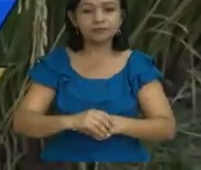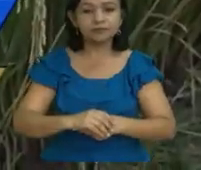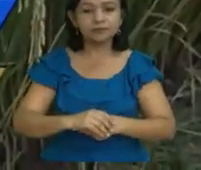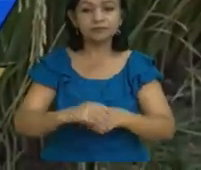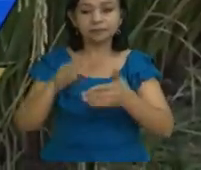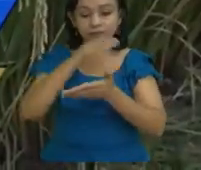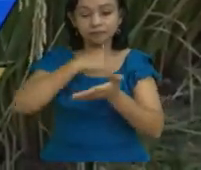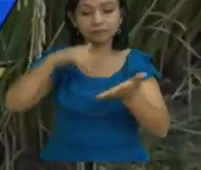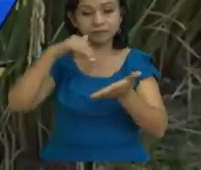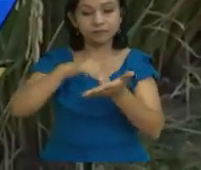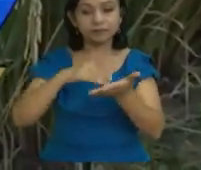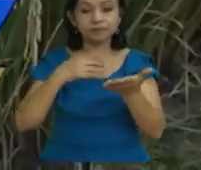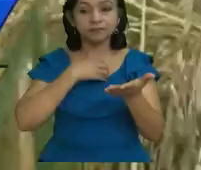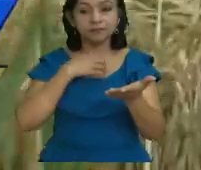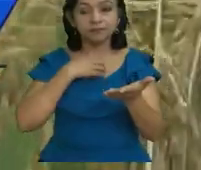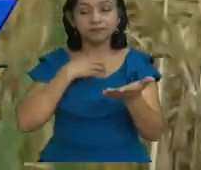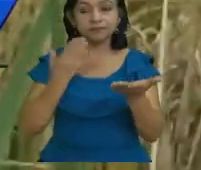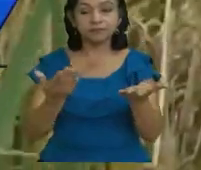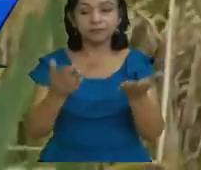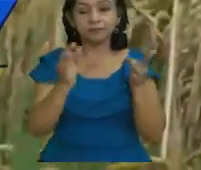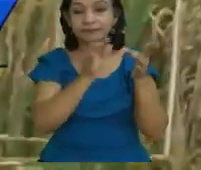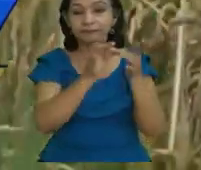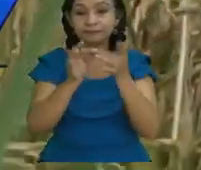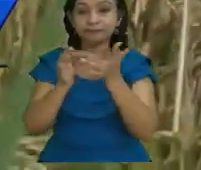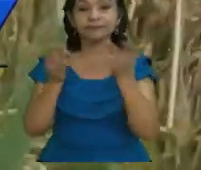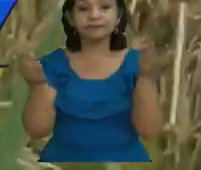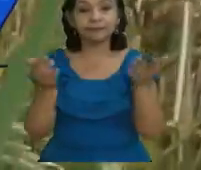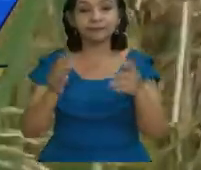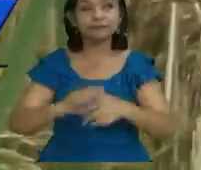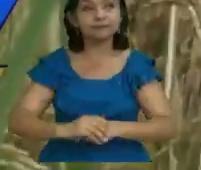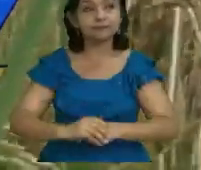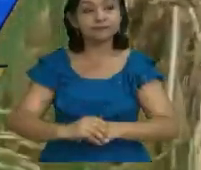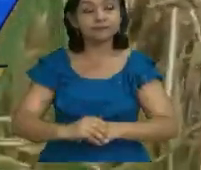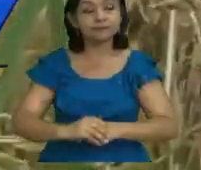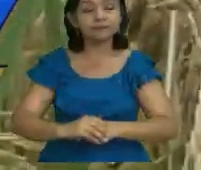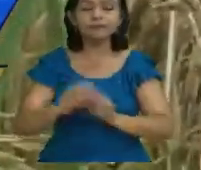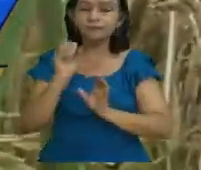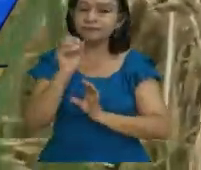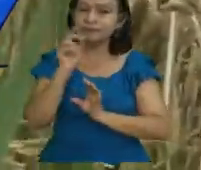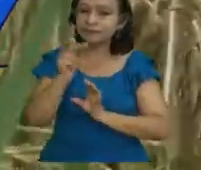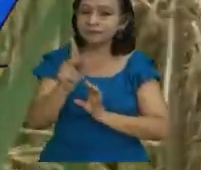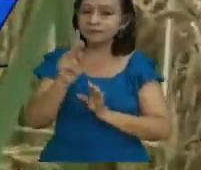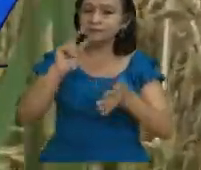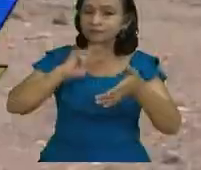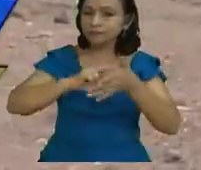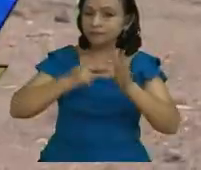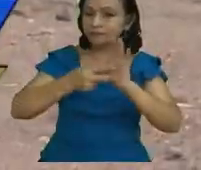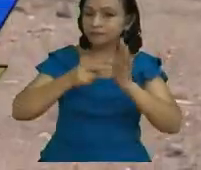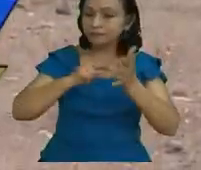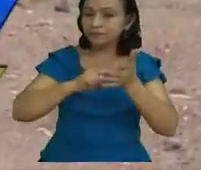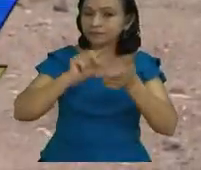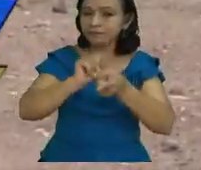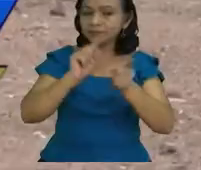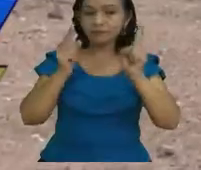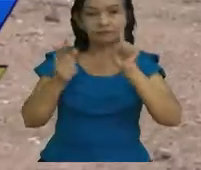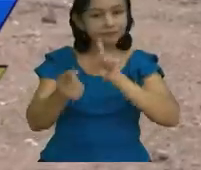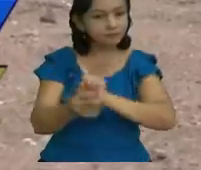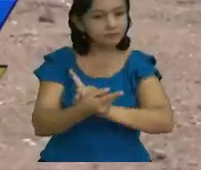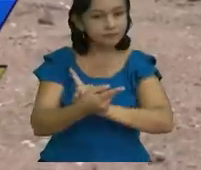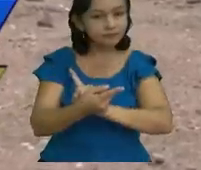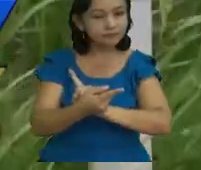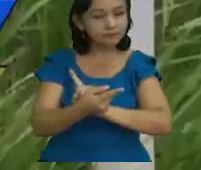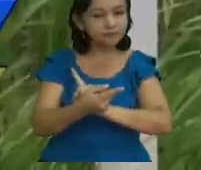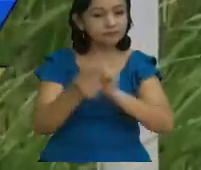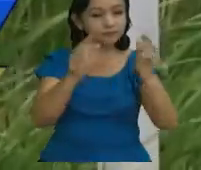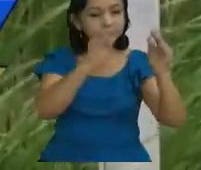y centros como tal, okay, en rubros específicos. Ok, y lo que significa, compañera, esto para la transformación en